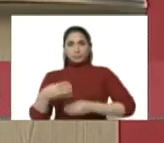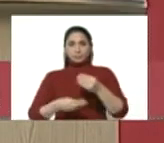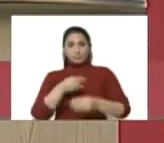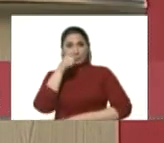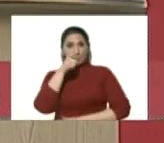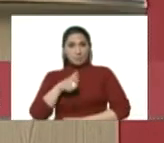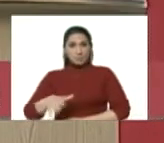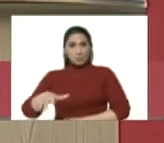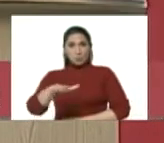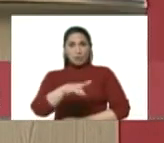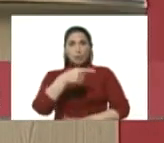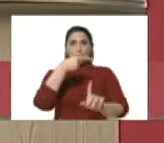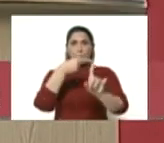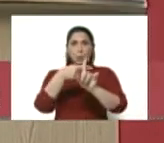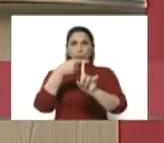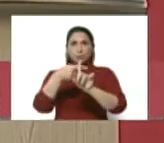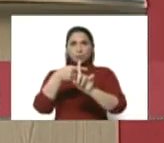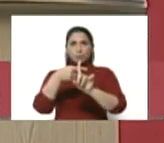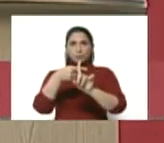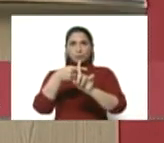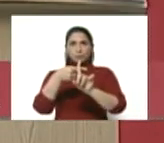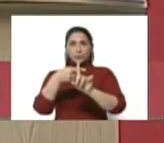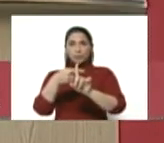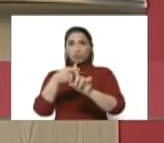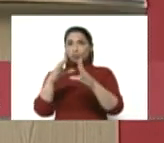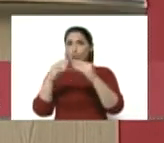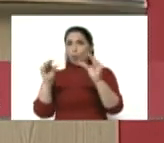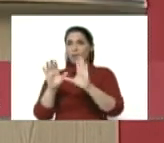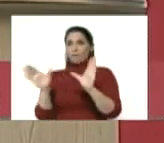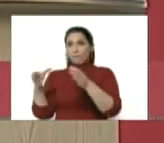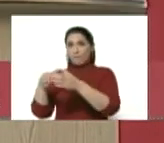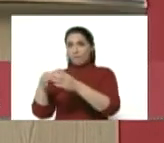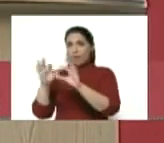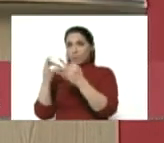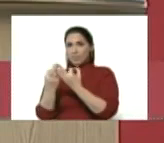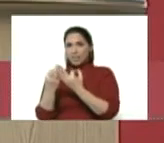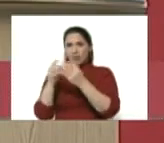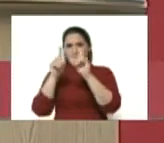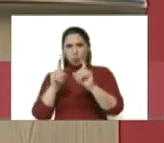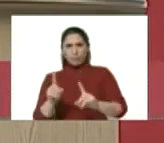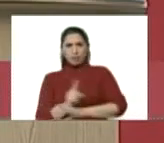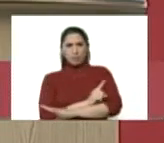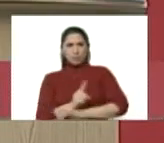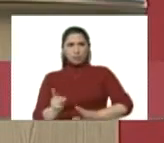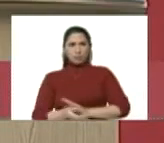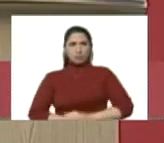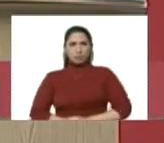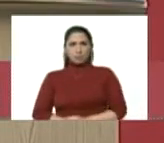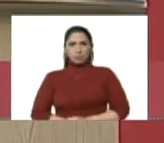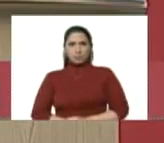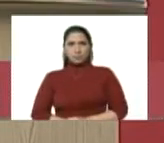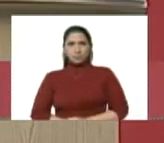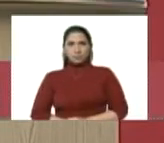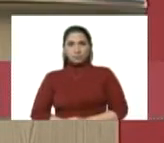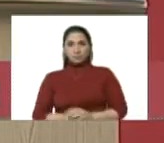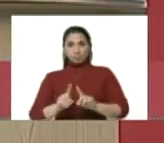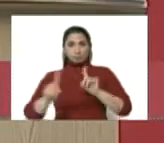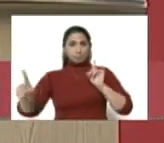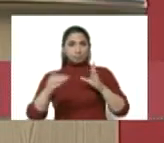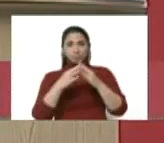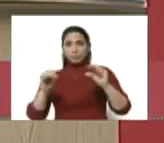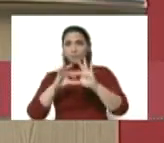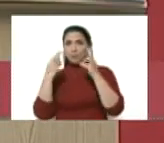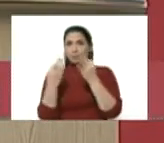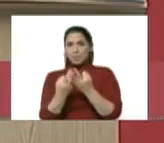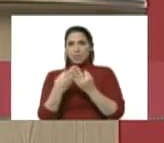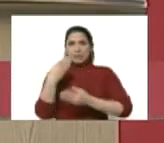población, dio positivo su núcleo familiar a la prueba rápida, fue aislada toda la familia, se le